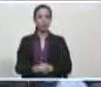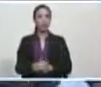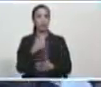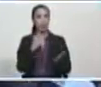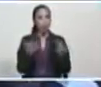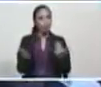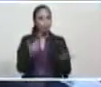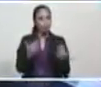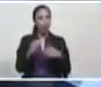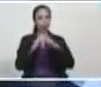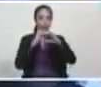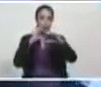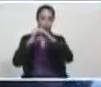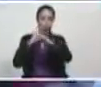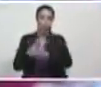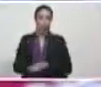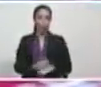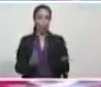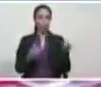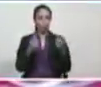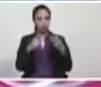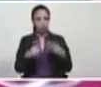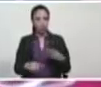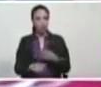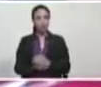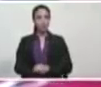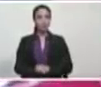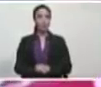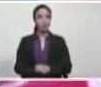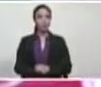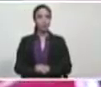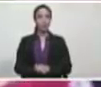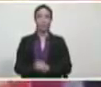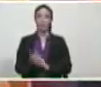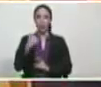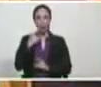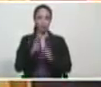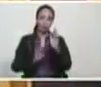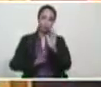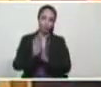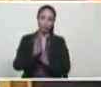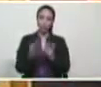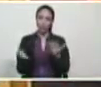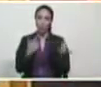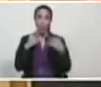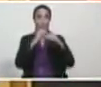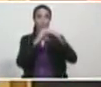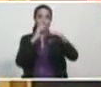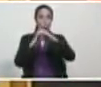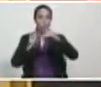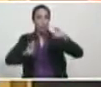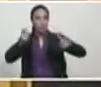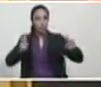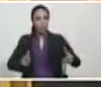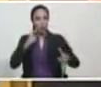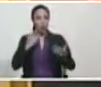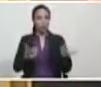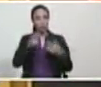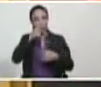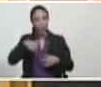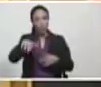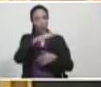unidades, el ensamblaje de nuevas unidades, para ir logrando, compañeros transportistas y el pueblo de